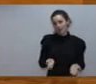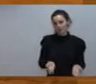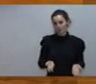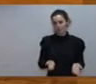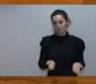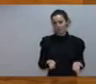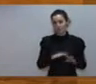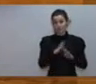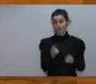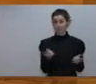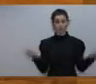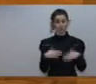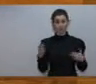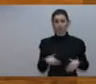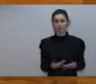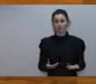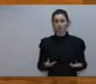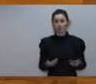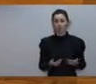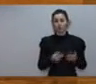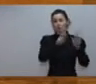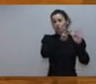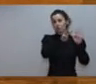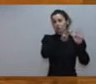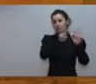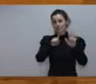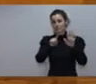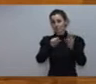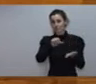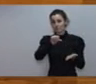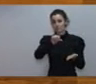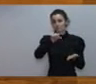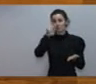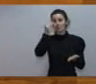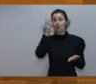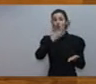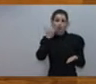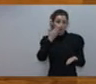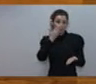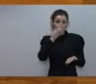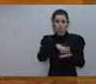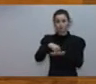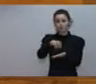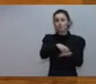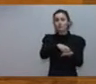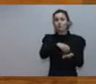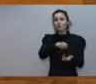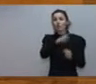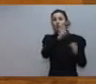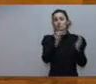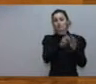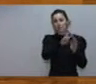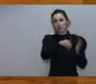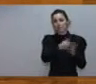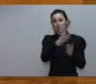prácticamente sin presupuesto económico. De los 86 centros escolares que participaron en el curso